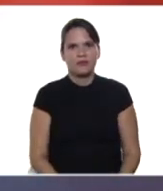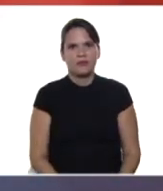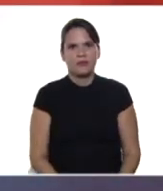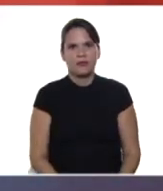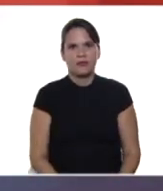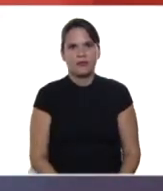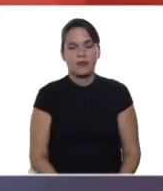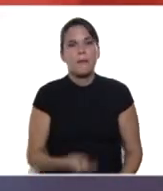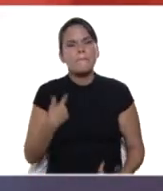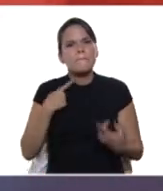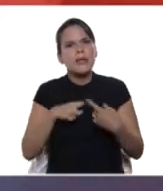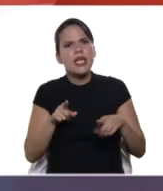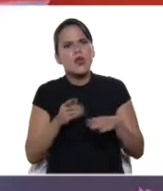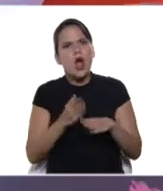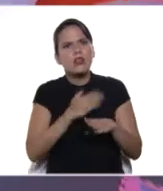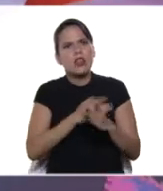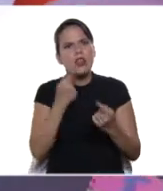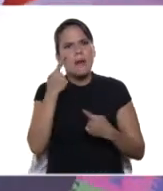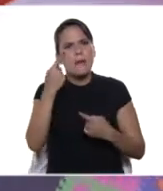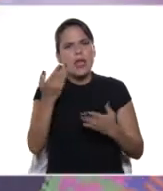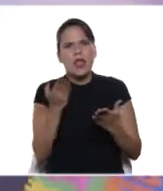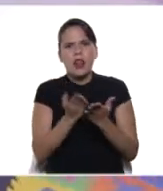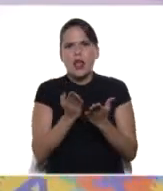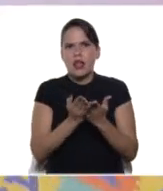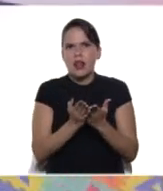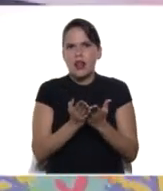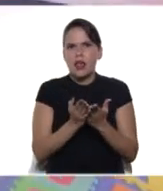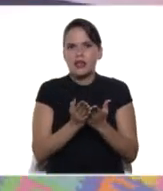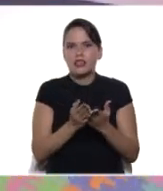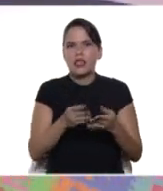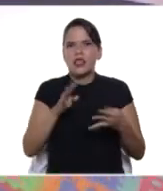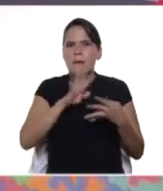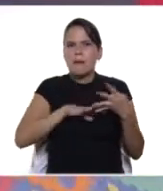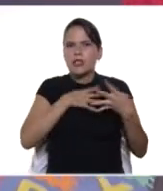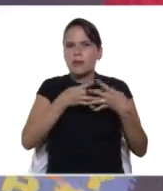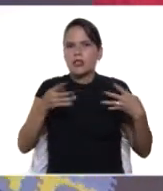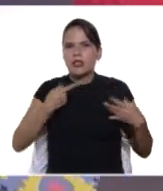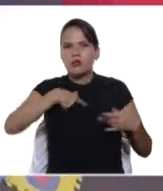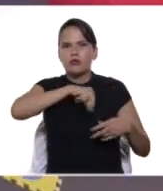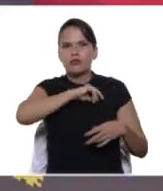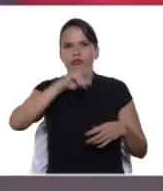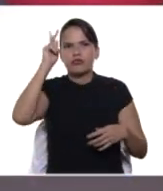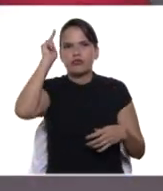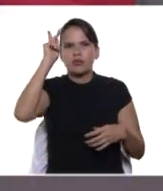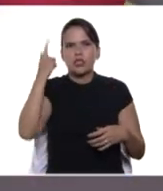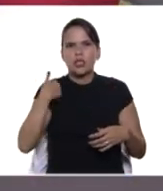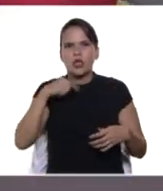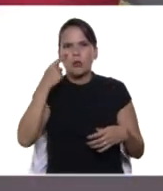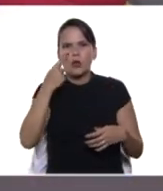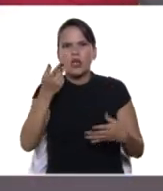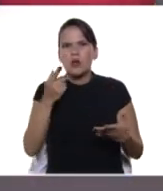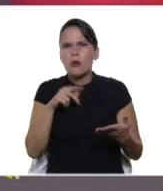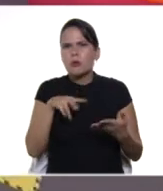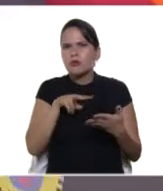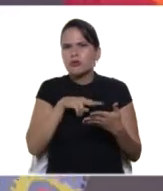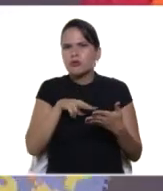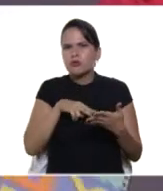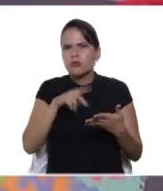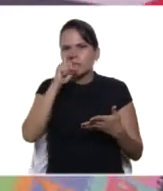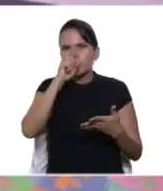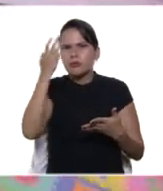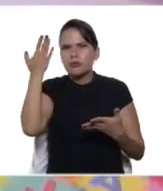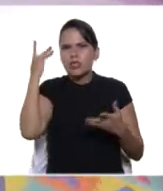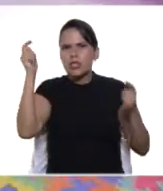Pero antes de ver las clases de matemáticas que nuestros profesores tienen hoy para ustedes, ¿por qué no damos un repaso de qué